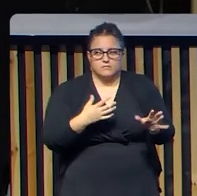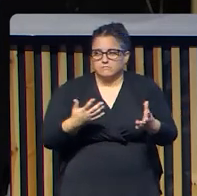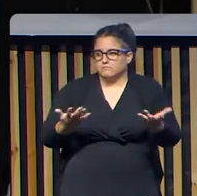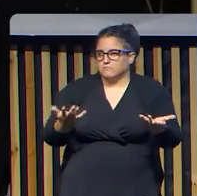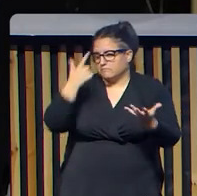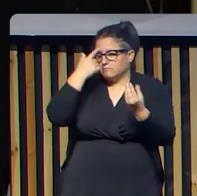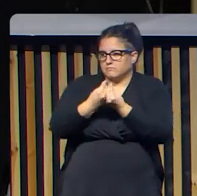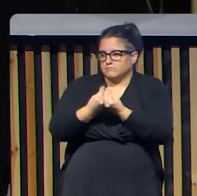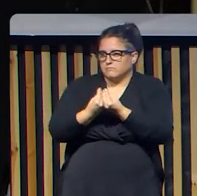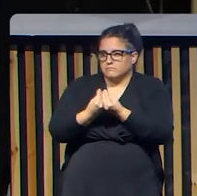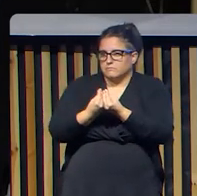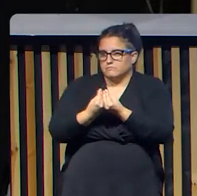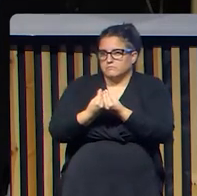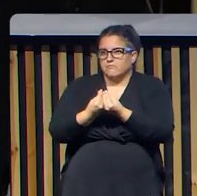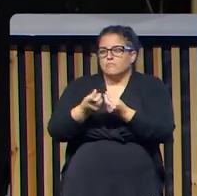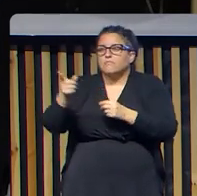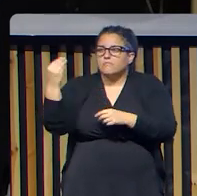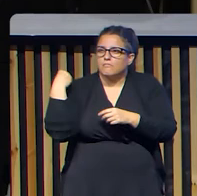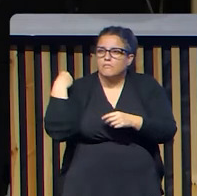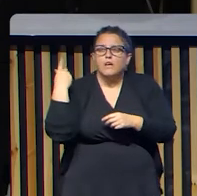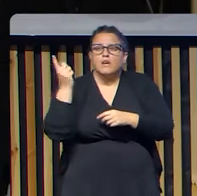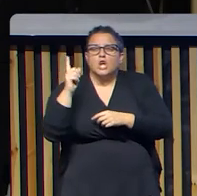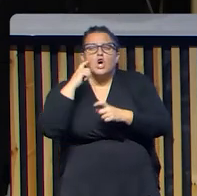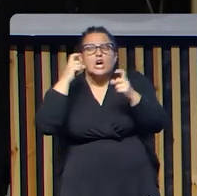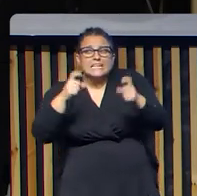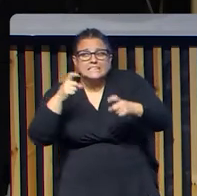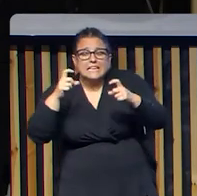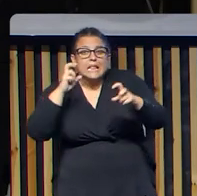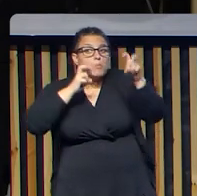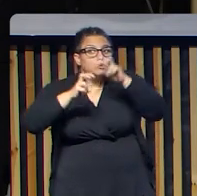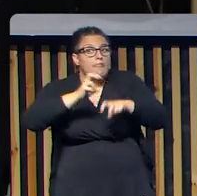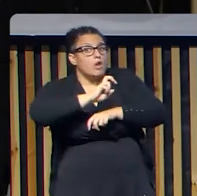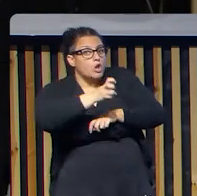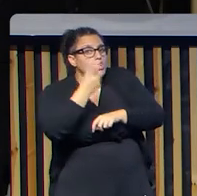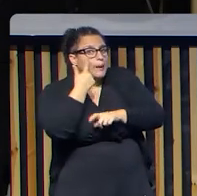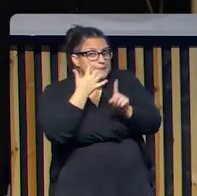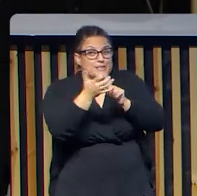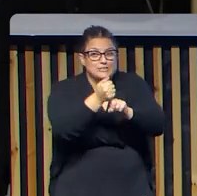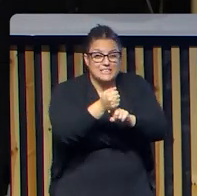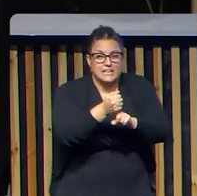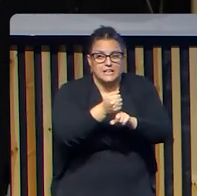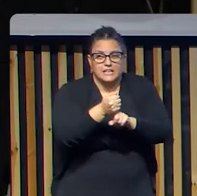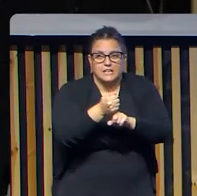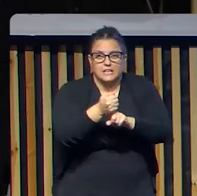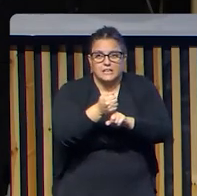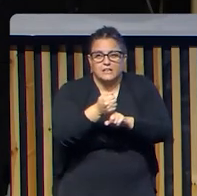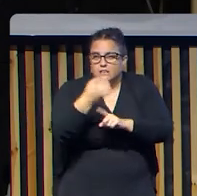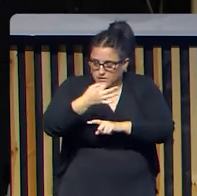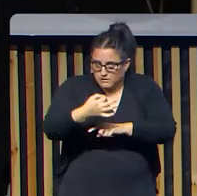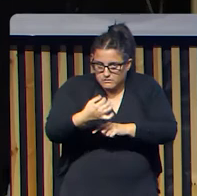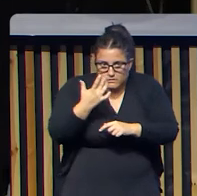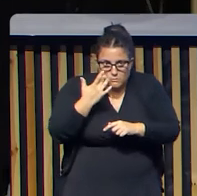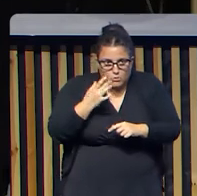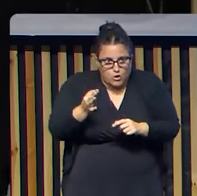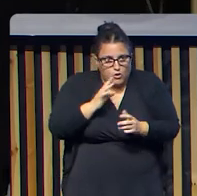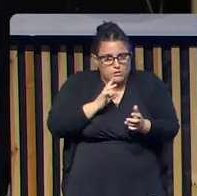creer Ah no intente entrar usted con otro buscador que a lo mejor sí lo consigue cito literalmente